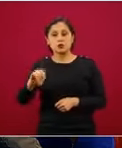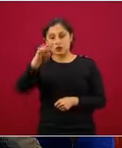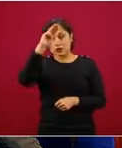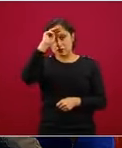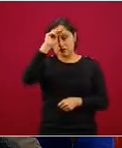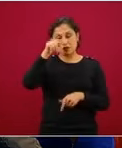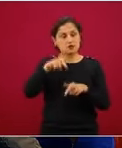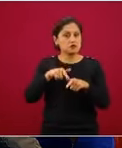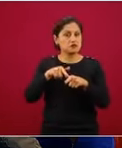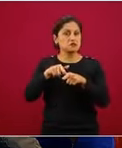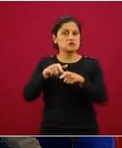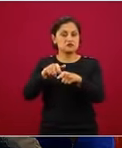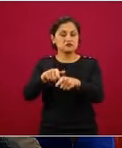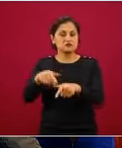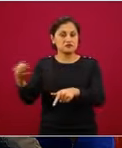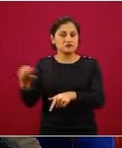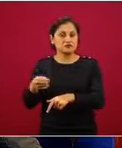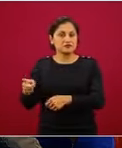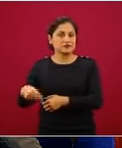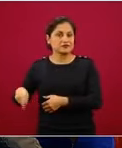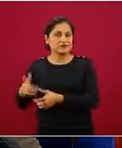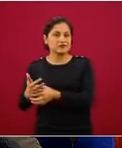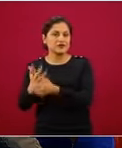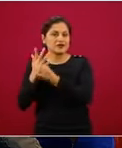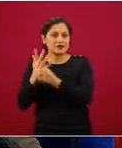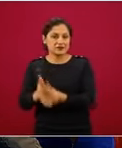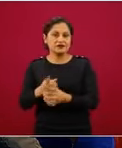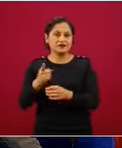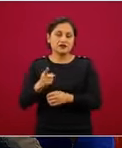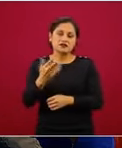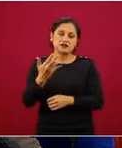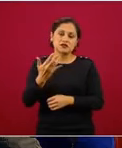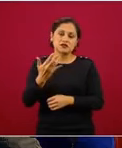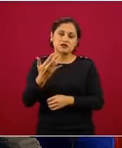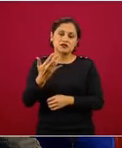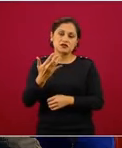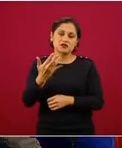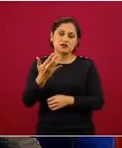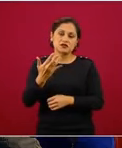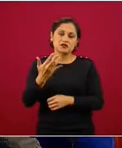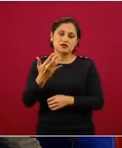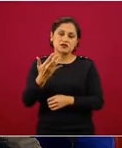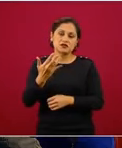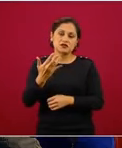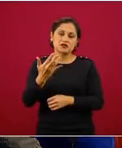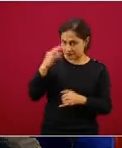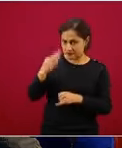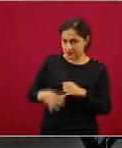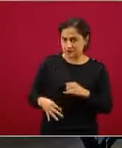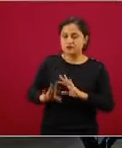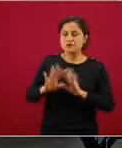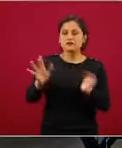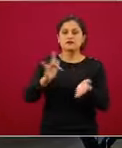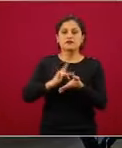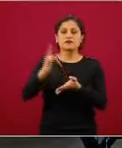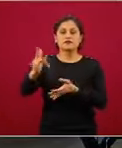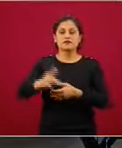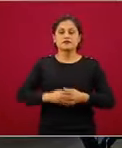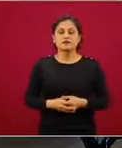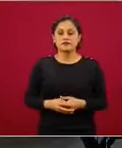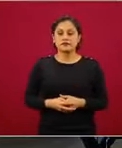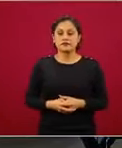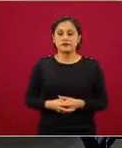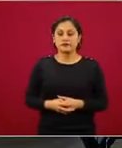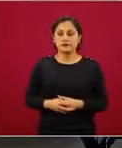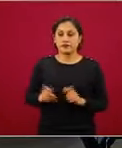ya de manera mucho más fiel la predicción del 50%. Me parece que esta es la última. Gracias. Le damos la